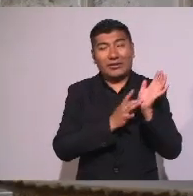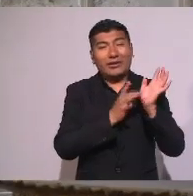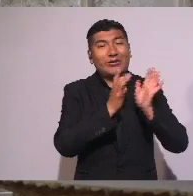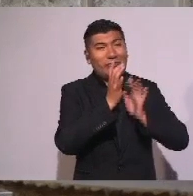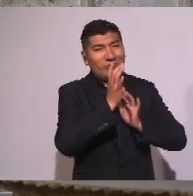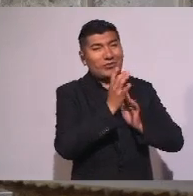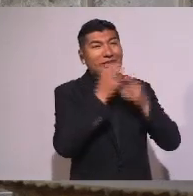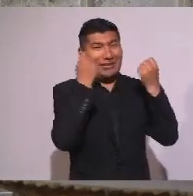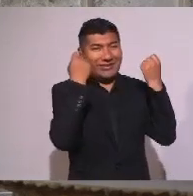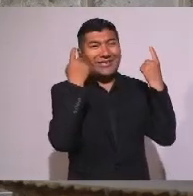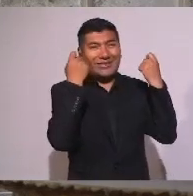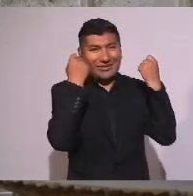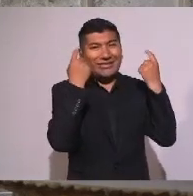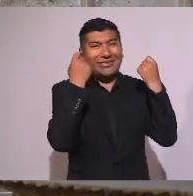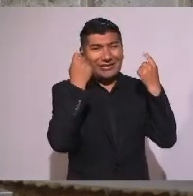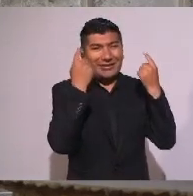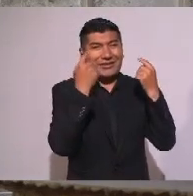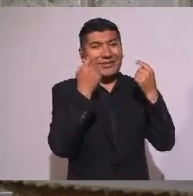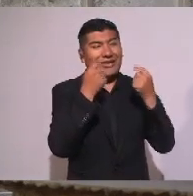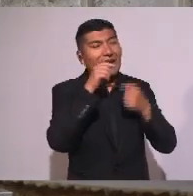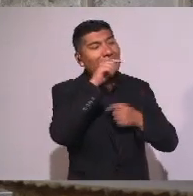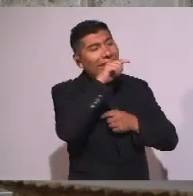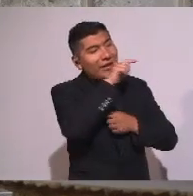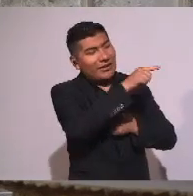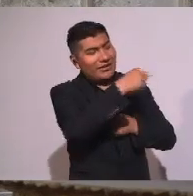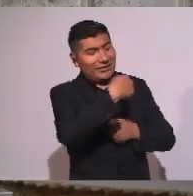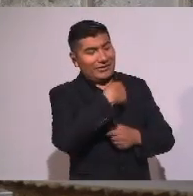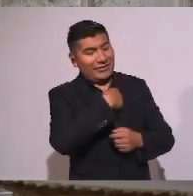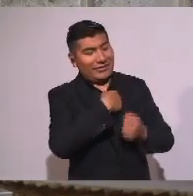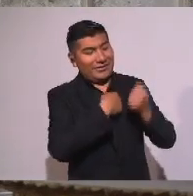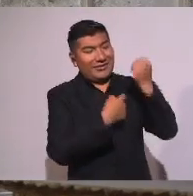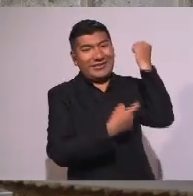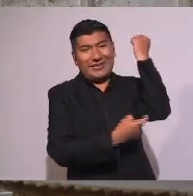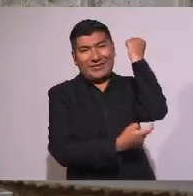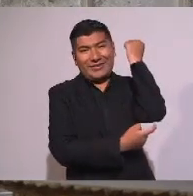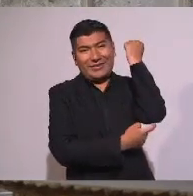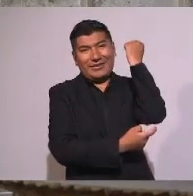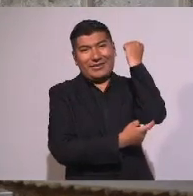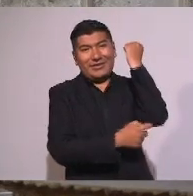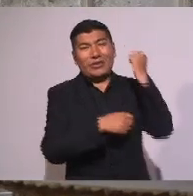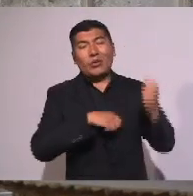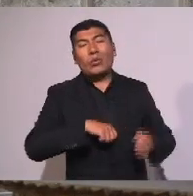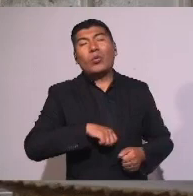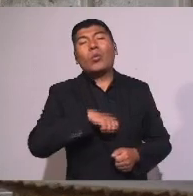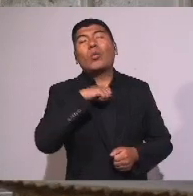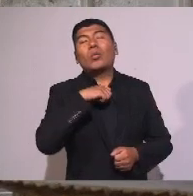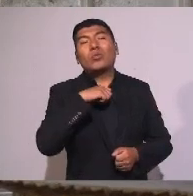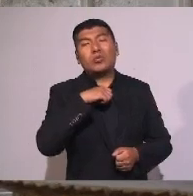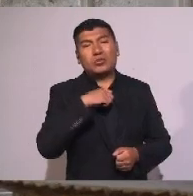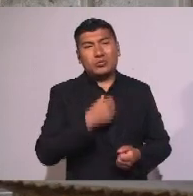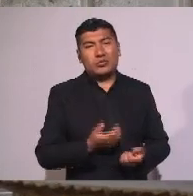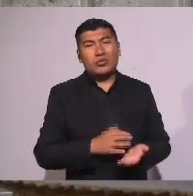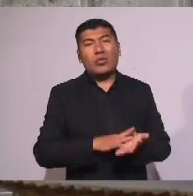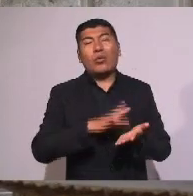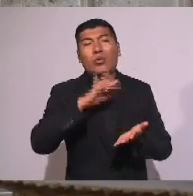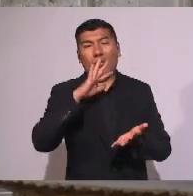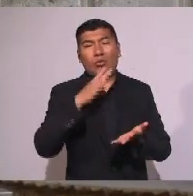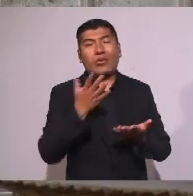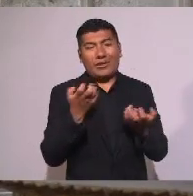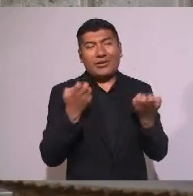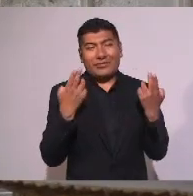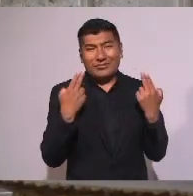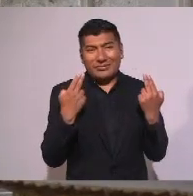Jesús entiende que es una tentación del orgullo, de la gloria, del querer